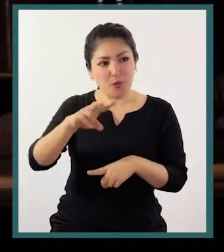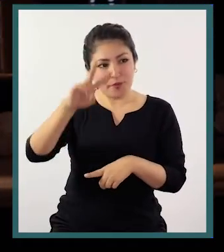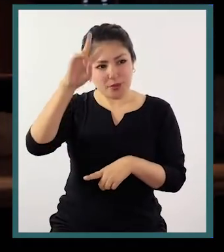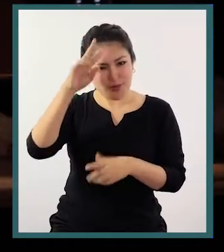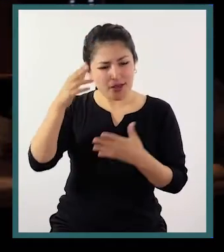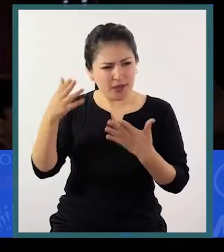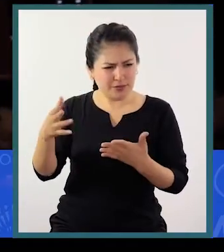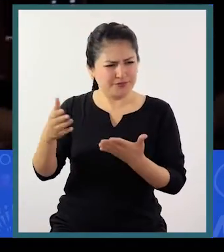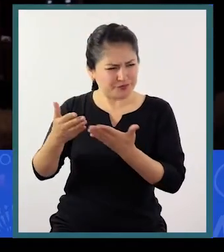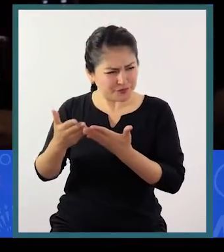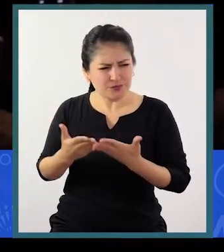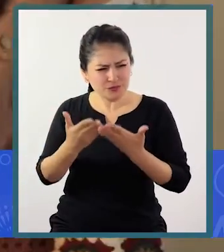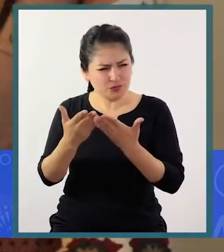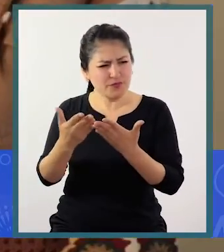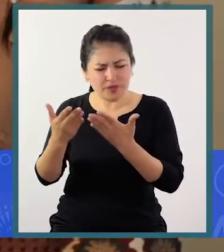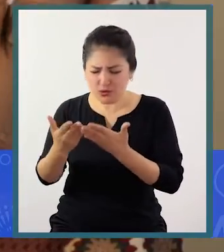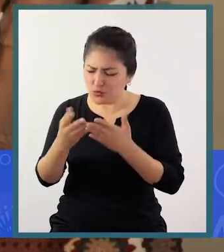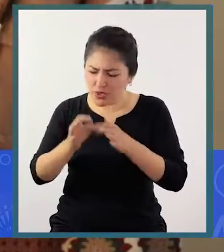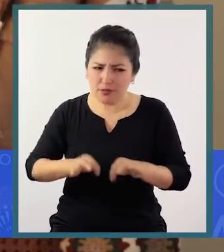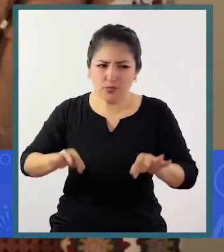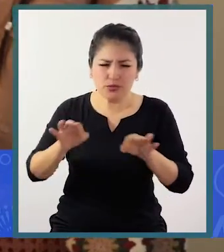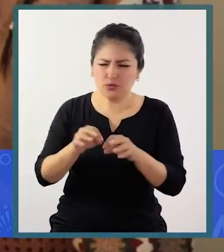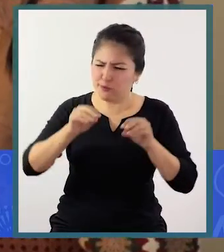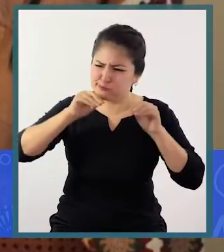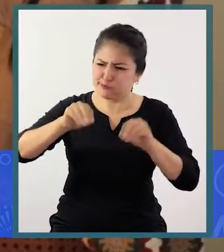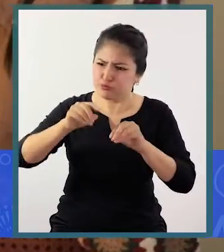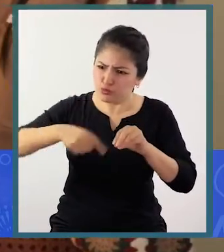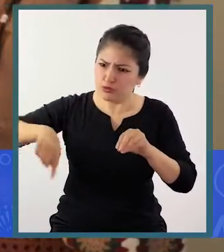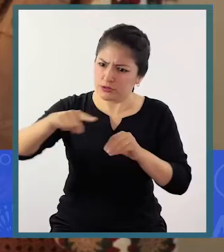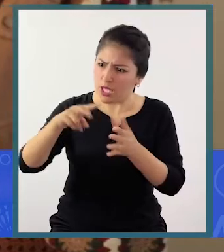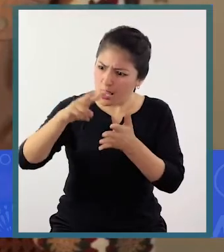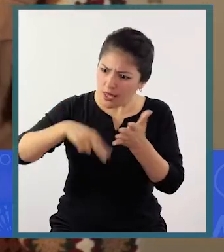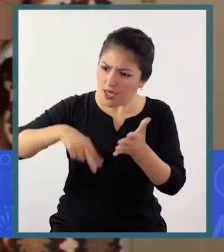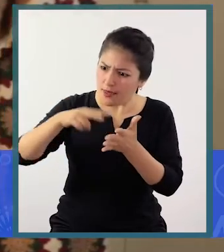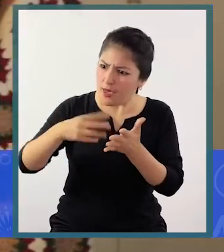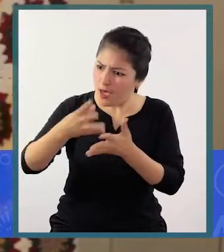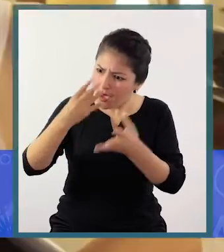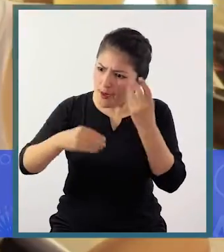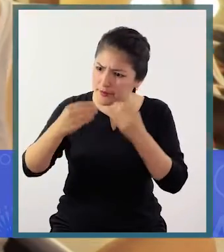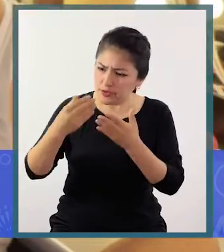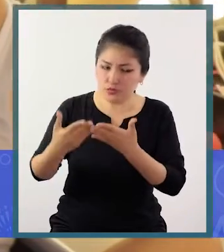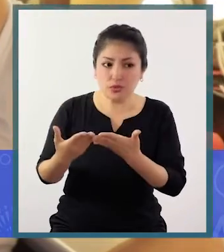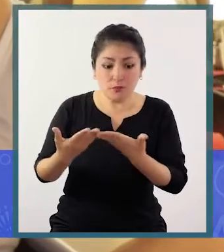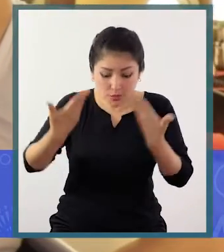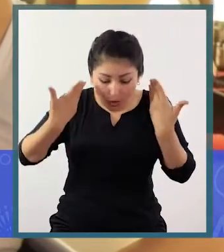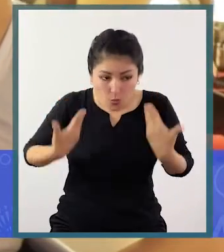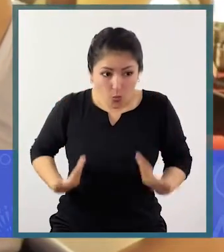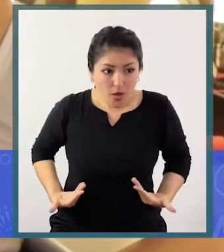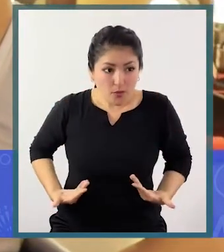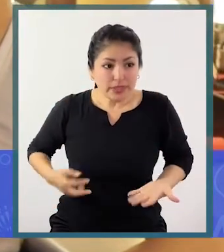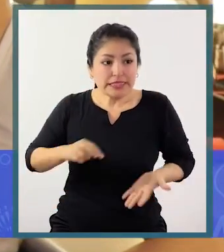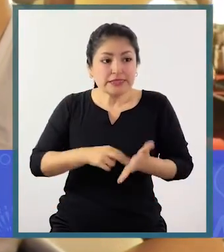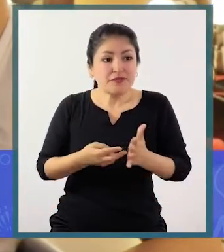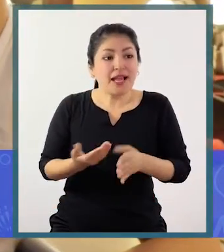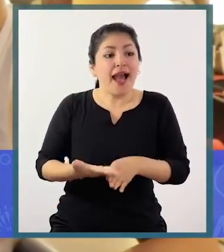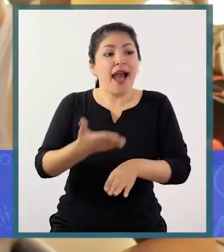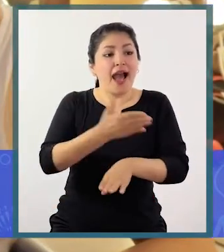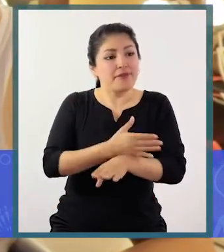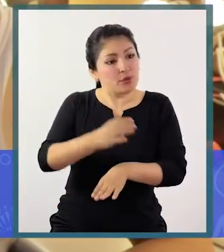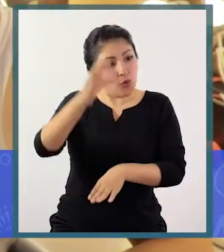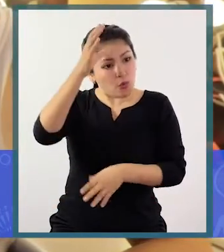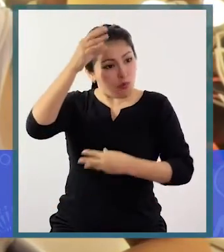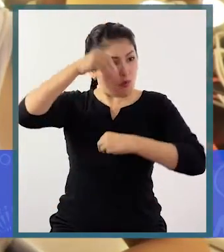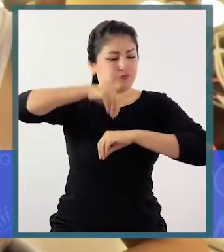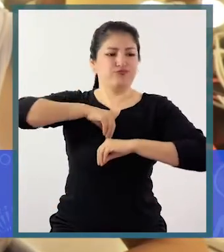afroperuana. Los chicos estudian, tienen que estudiar. Eso inculcamos mucho en el grupo. Tienen que leer, tienen que estudiar. Nuestro cuerpo se expresa a partir del conocimiento que